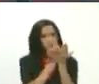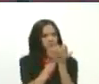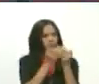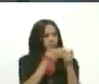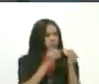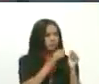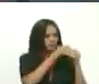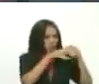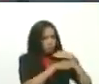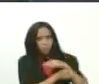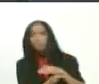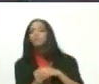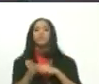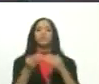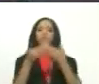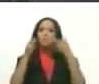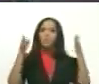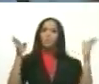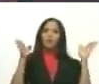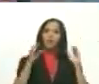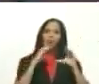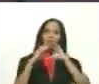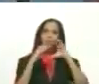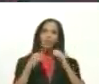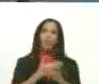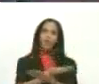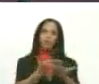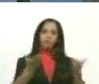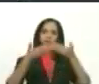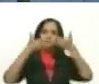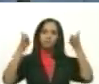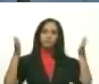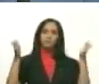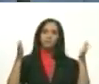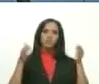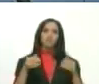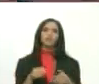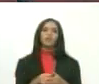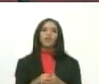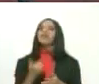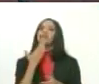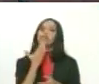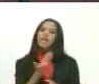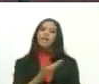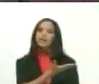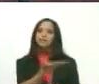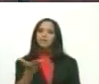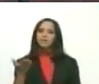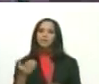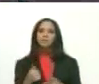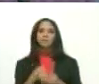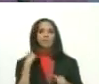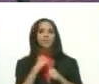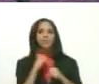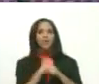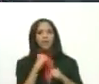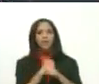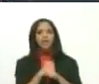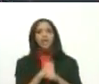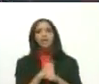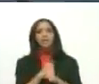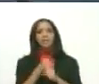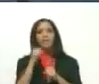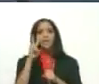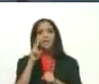con ustedes. Le doy las gracias a ustedes, a los trabajadores de Venezolana de